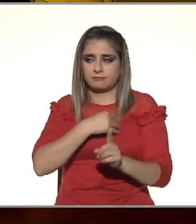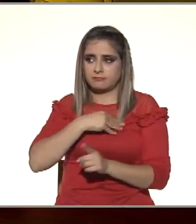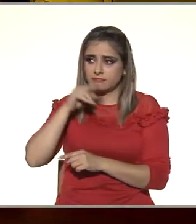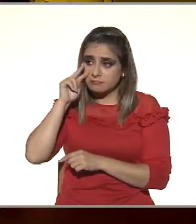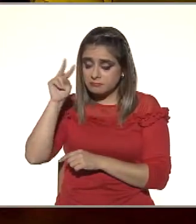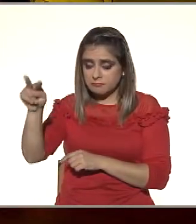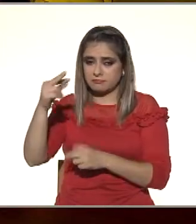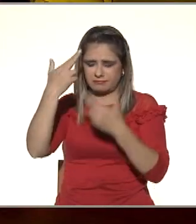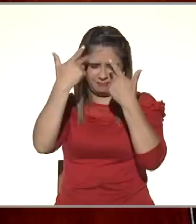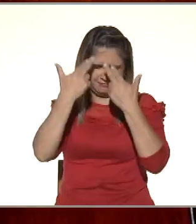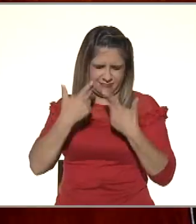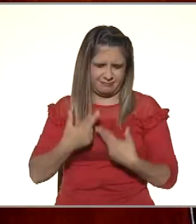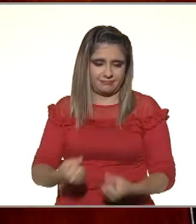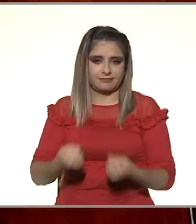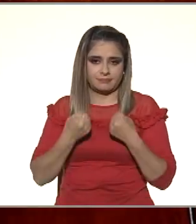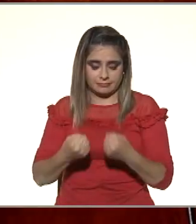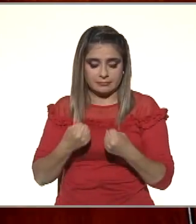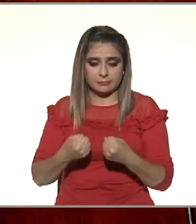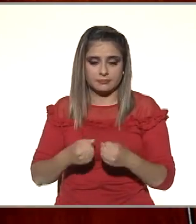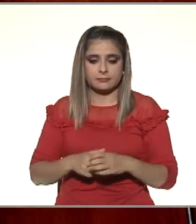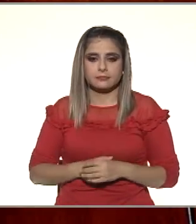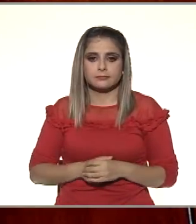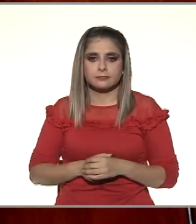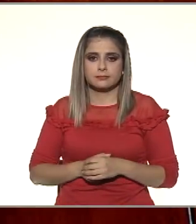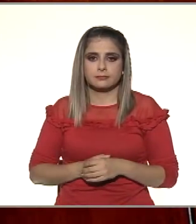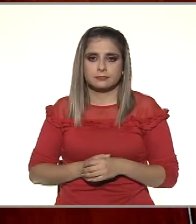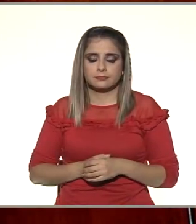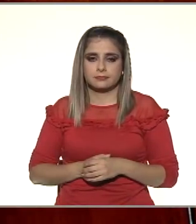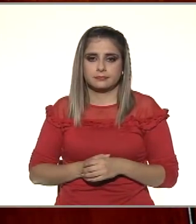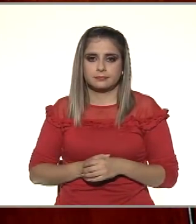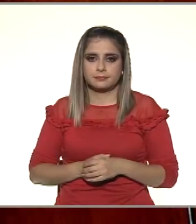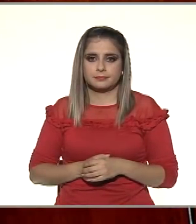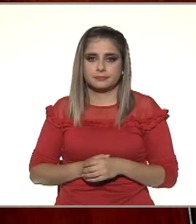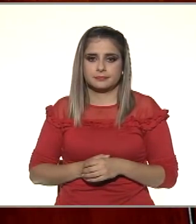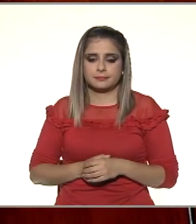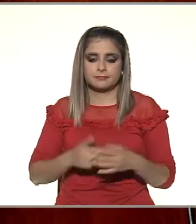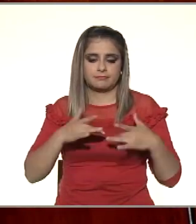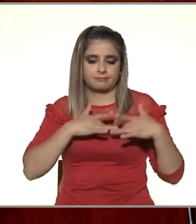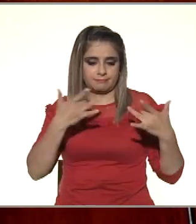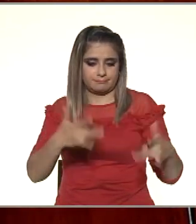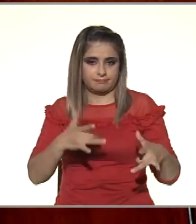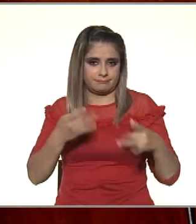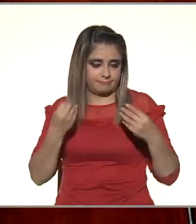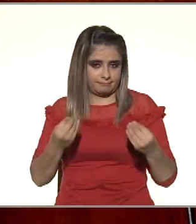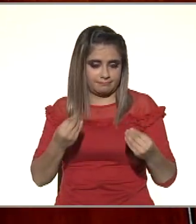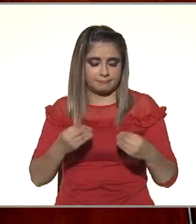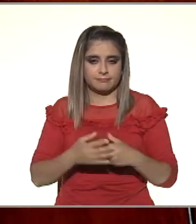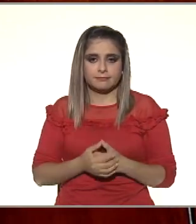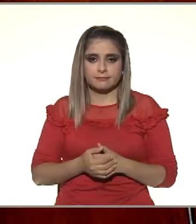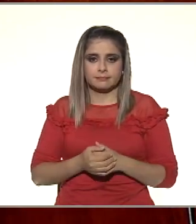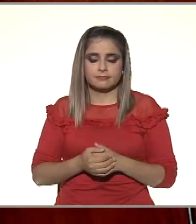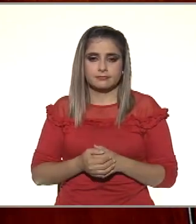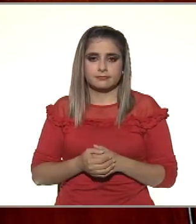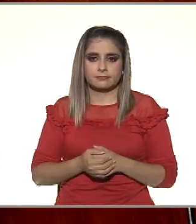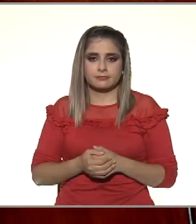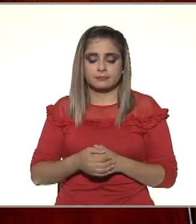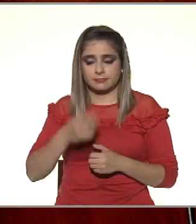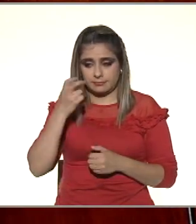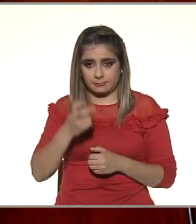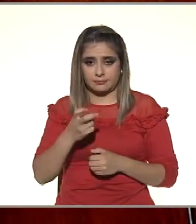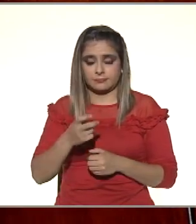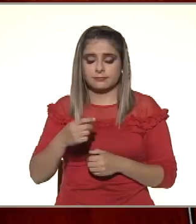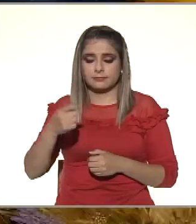estos casos es muy parecido, donde el dolor fue muy grande. Así que su identidad